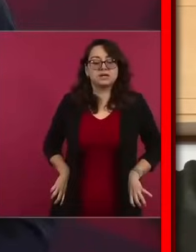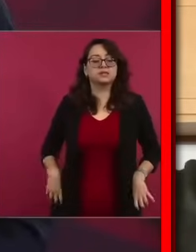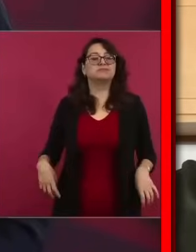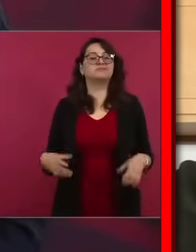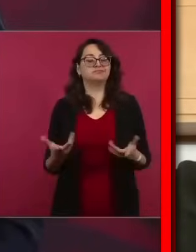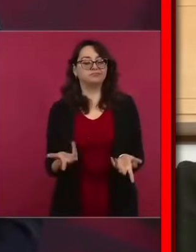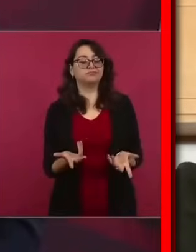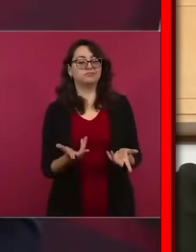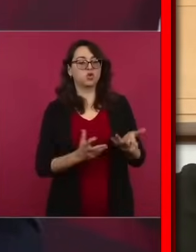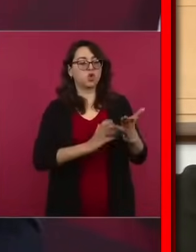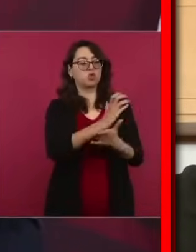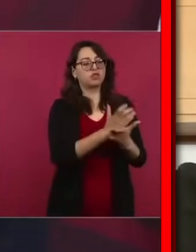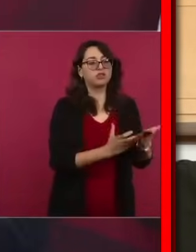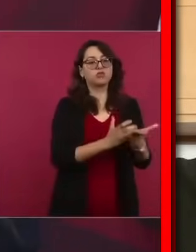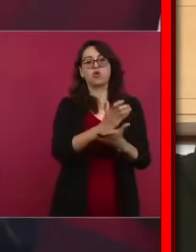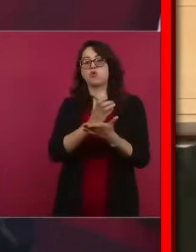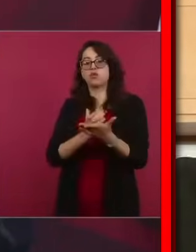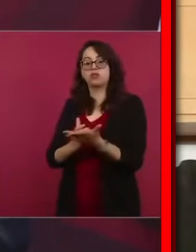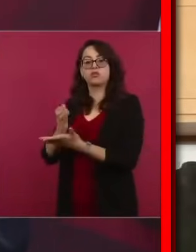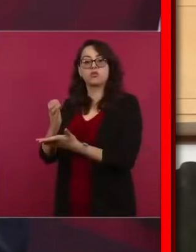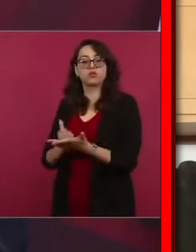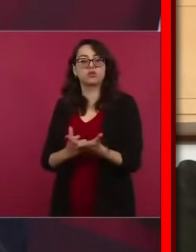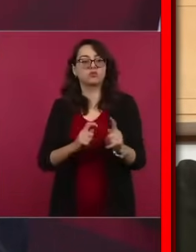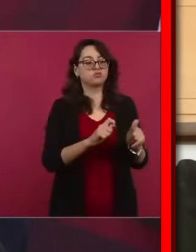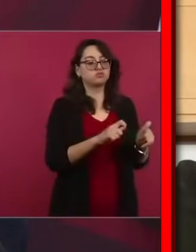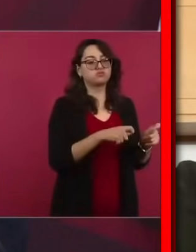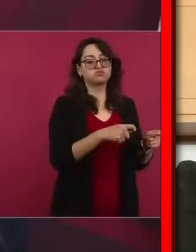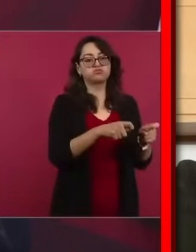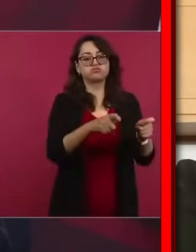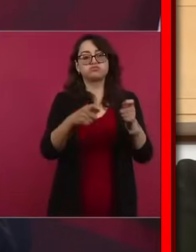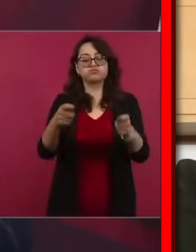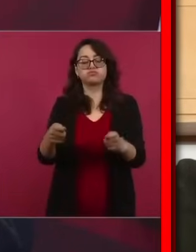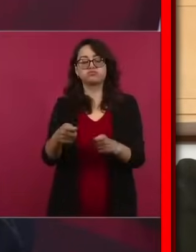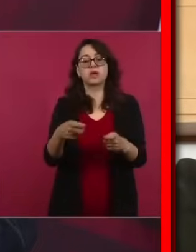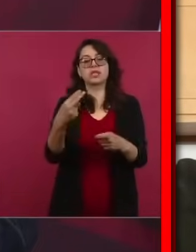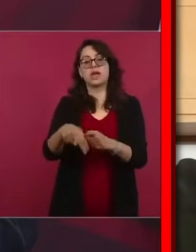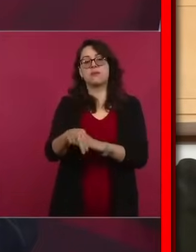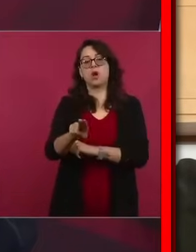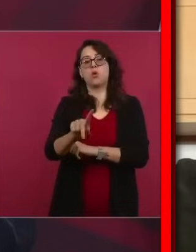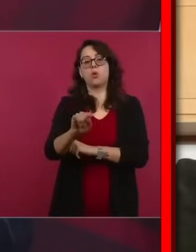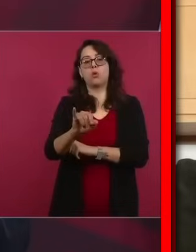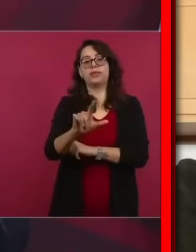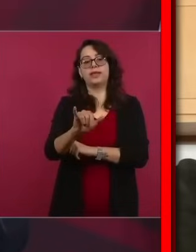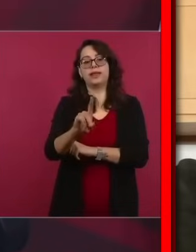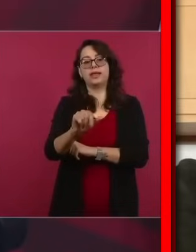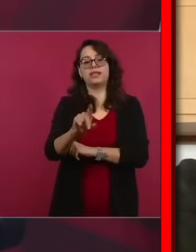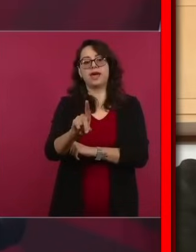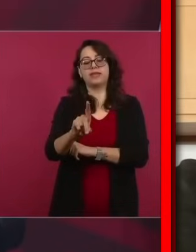Que se otorgaron de utilidad compartida, así se llamaba.